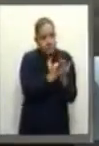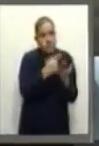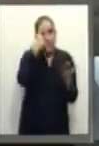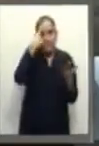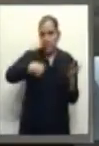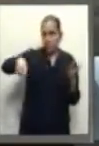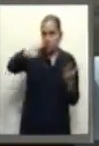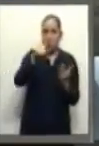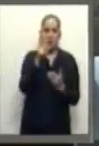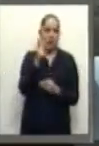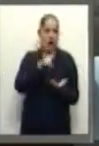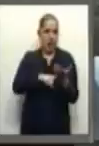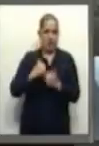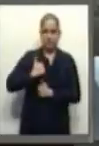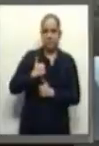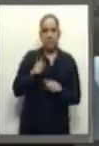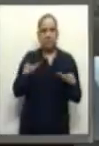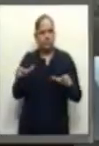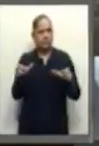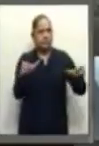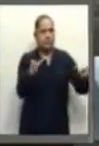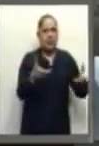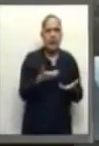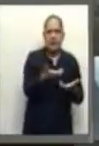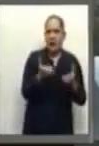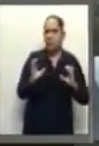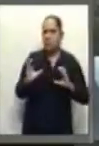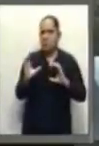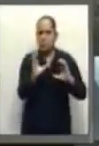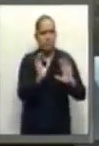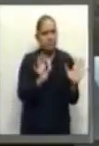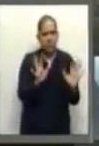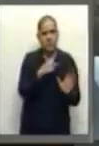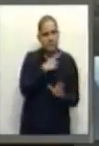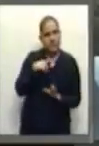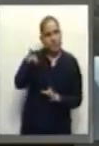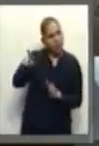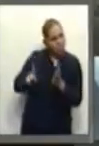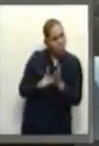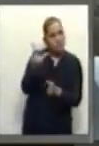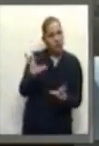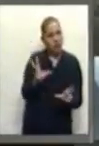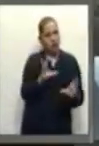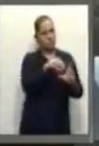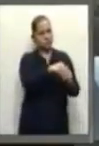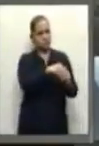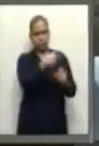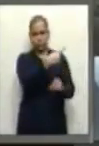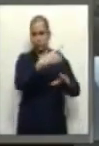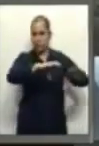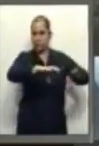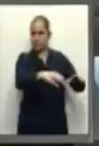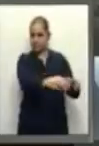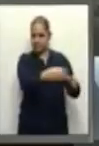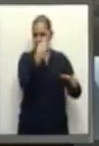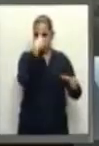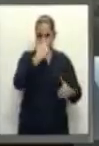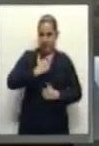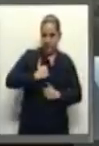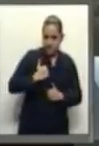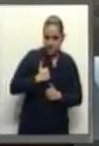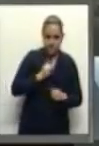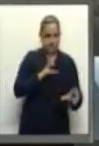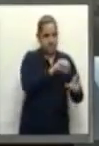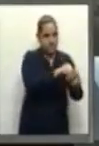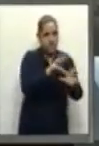permita la una actividad sin controles no es la planeación del regreso a sus cuarteles la